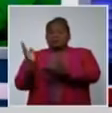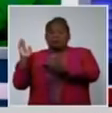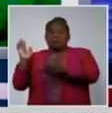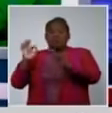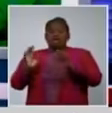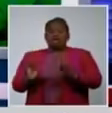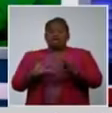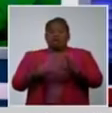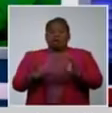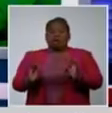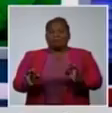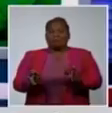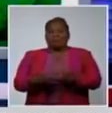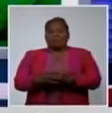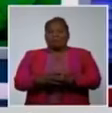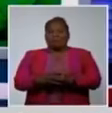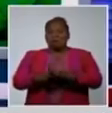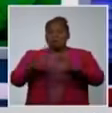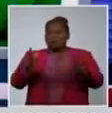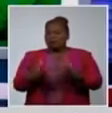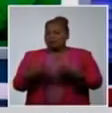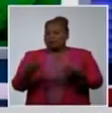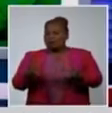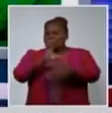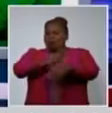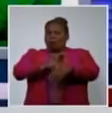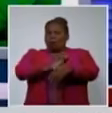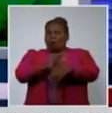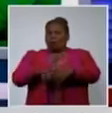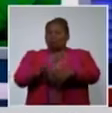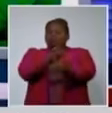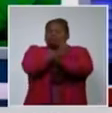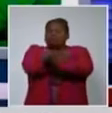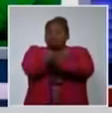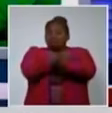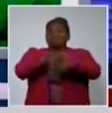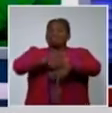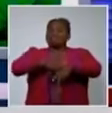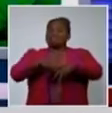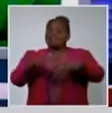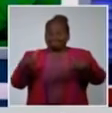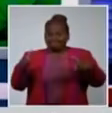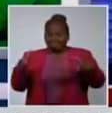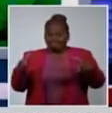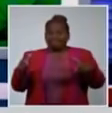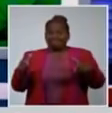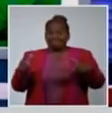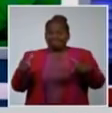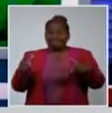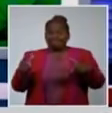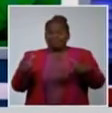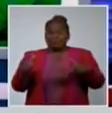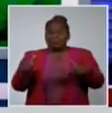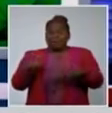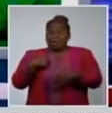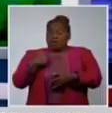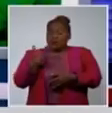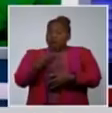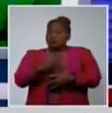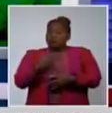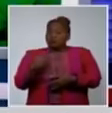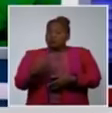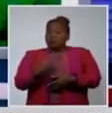hola cambiando en el mundo de mister luego nosotros todas las normas